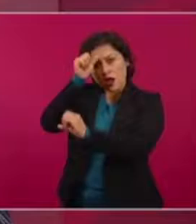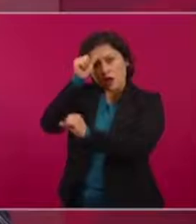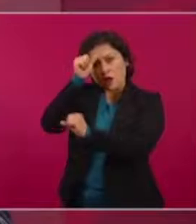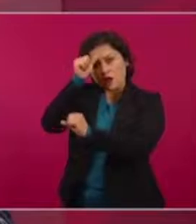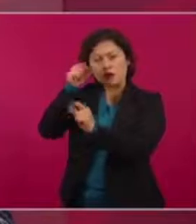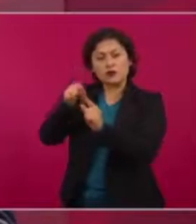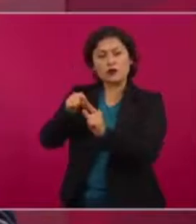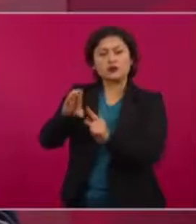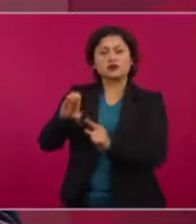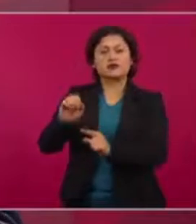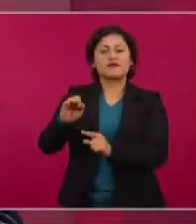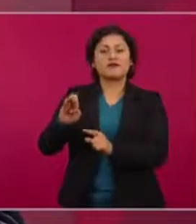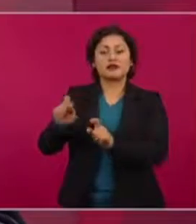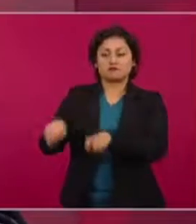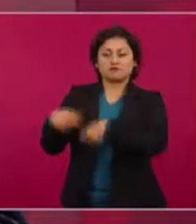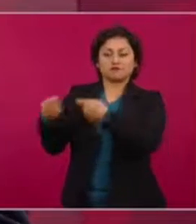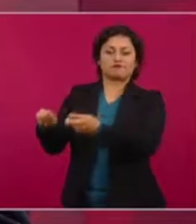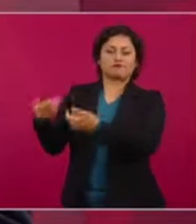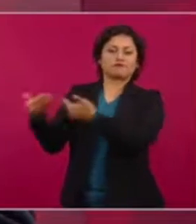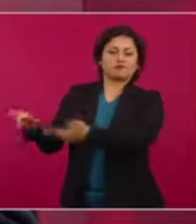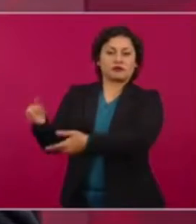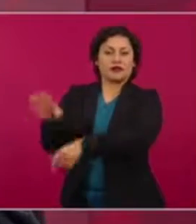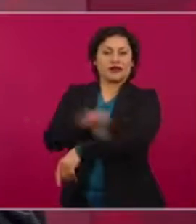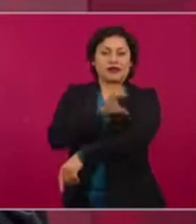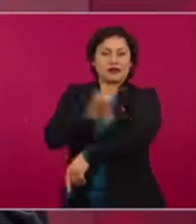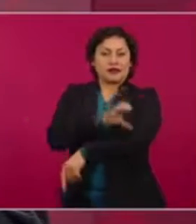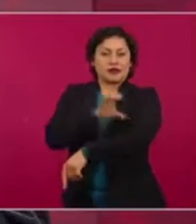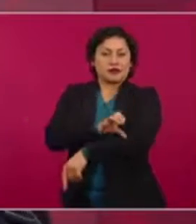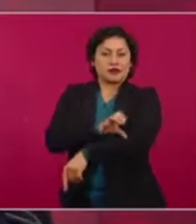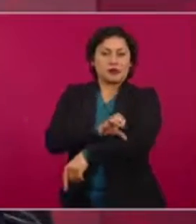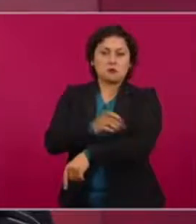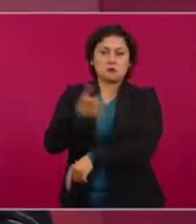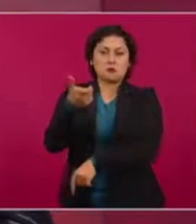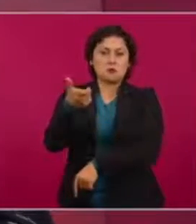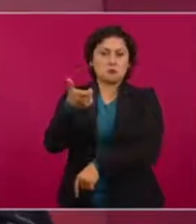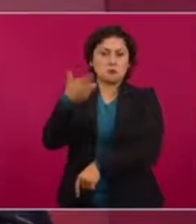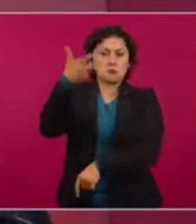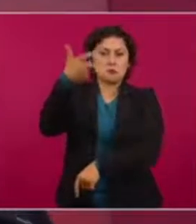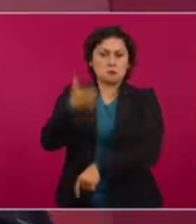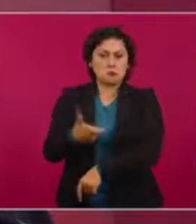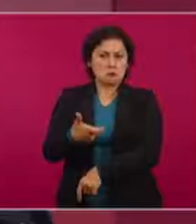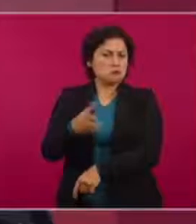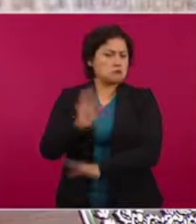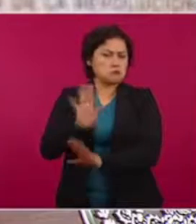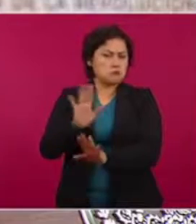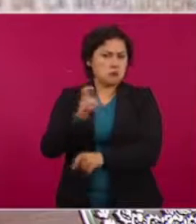suministrarles energía eléctrica a los mismos precios